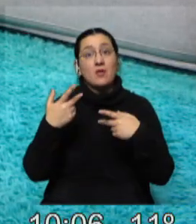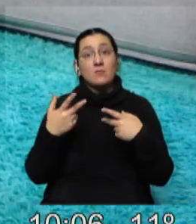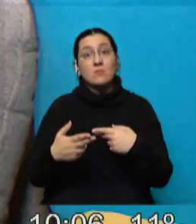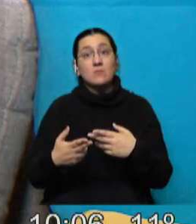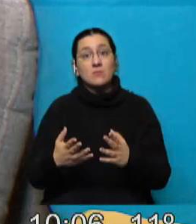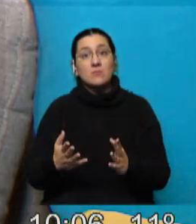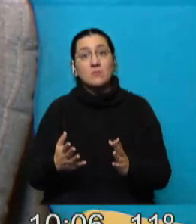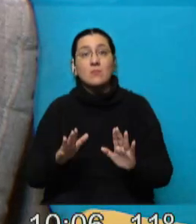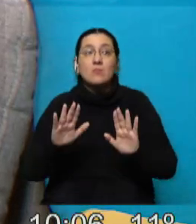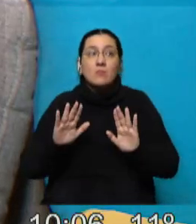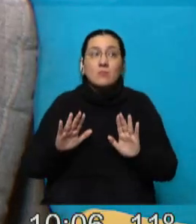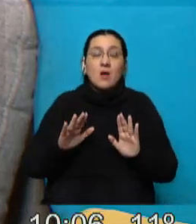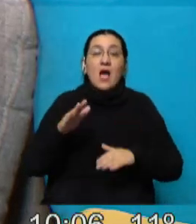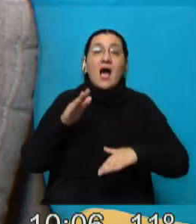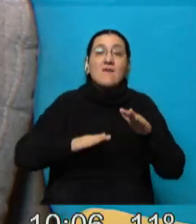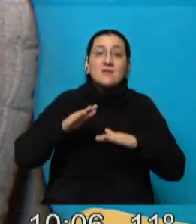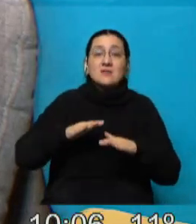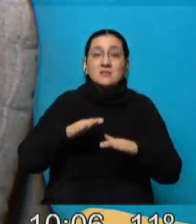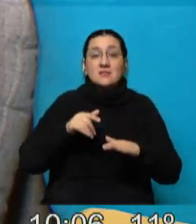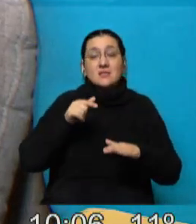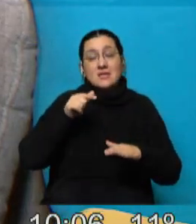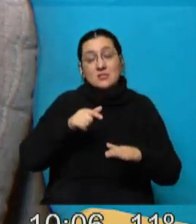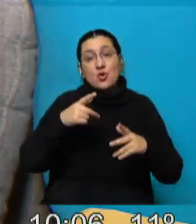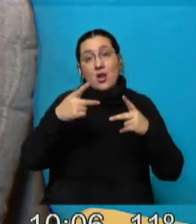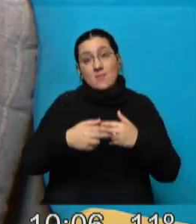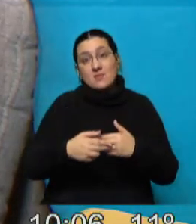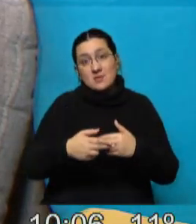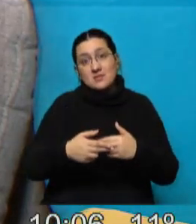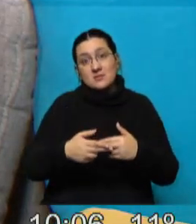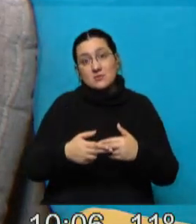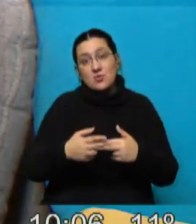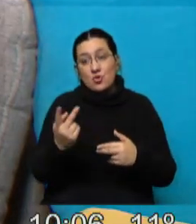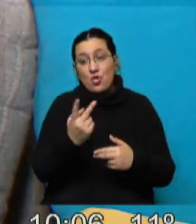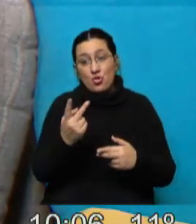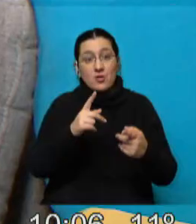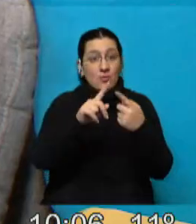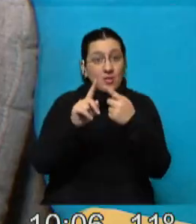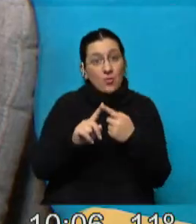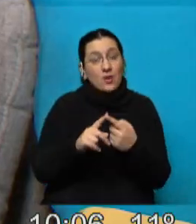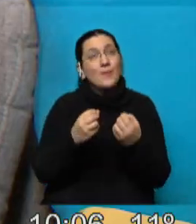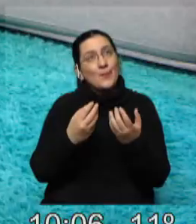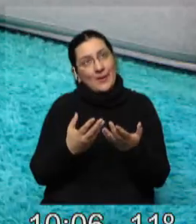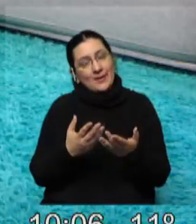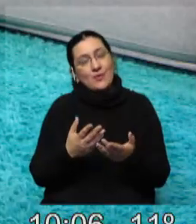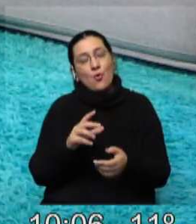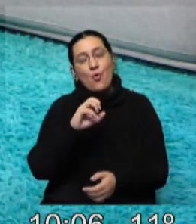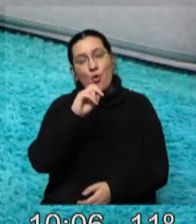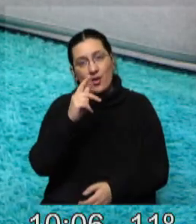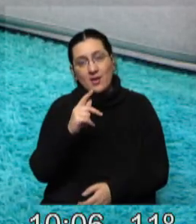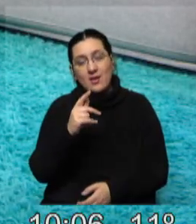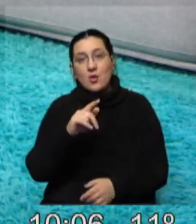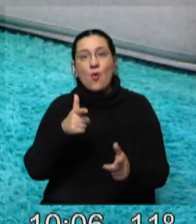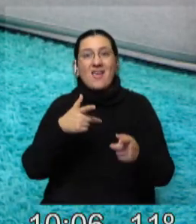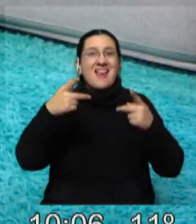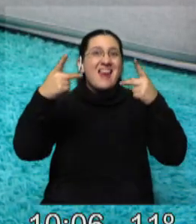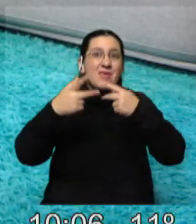porque a veces esos inquebrantables se quebrantan cuando estamos los dos de acuerdo. Entonces es como que no hay un límite. Siempre